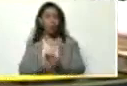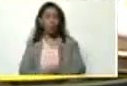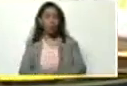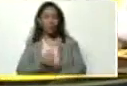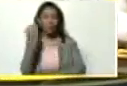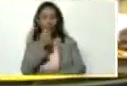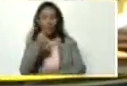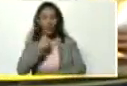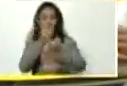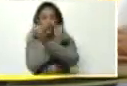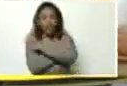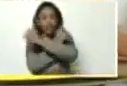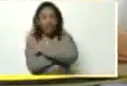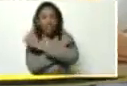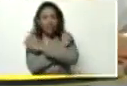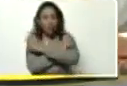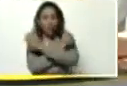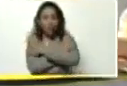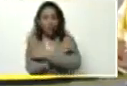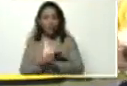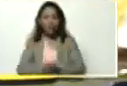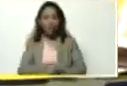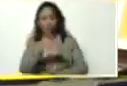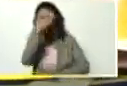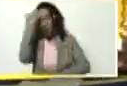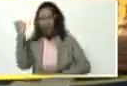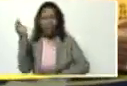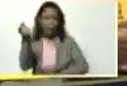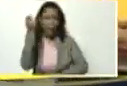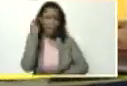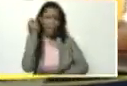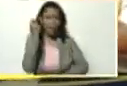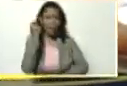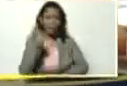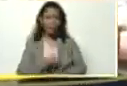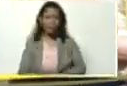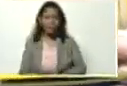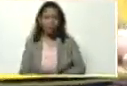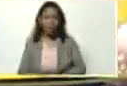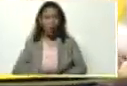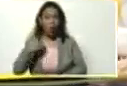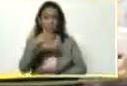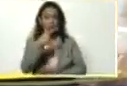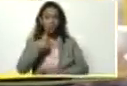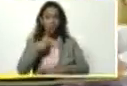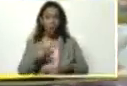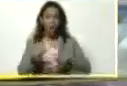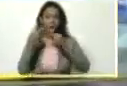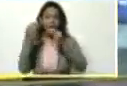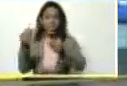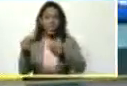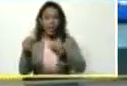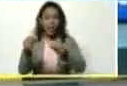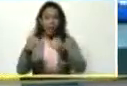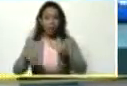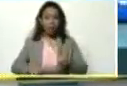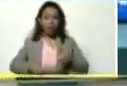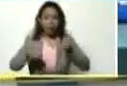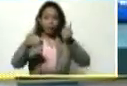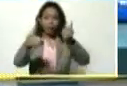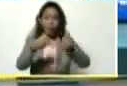Los felicito. Inolvidable. Cuando les entregué el título a cada uno de ustedes,